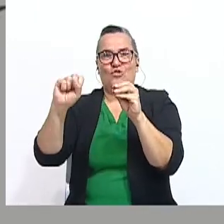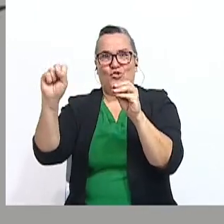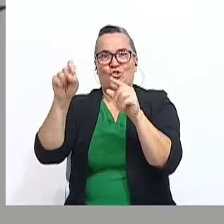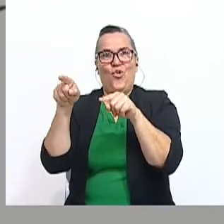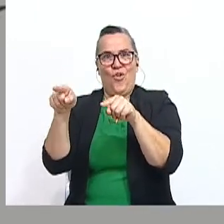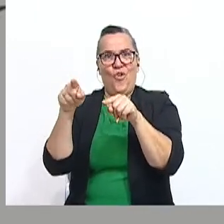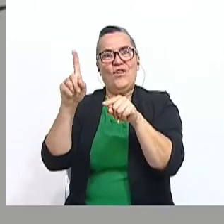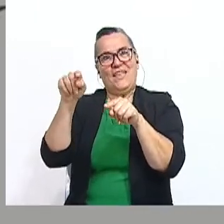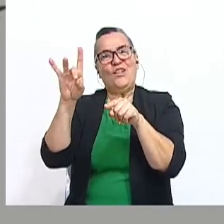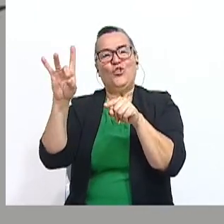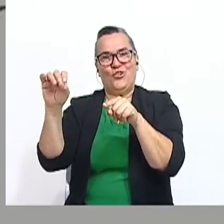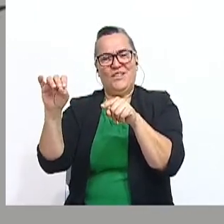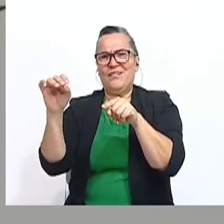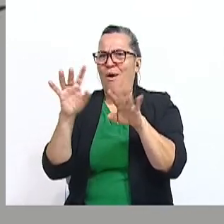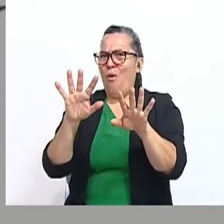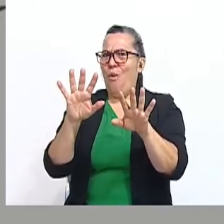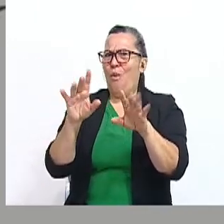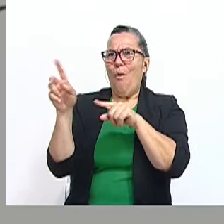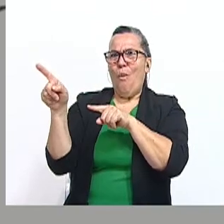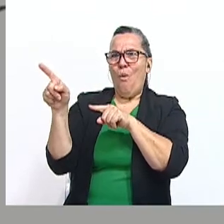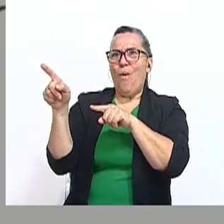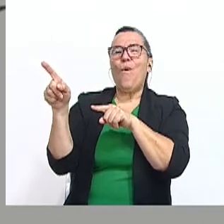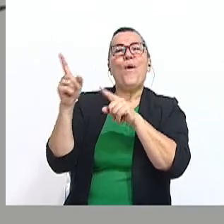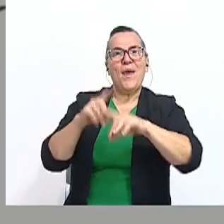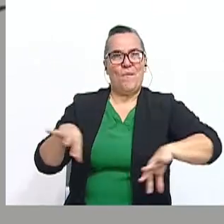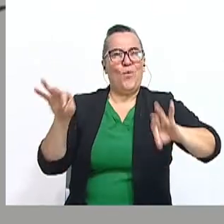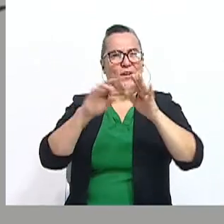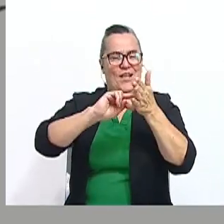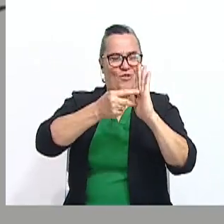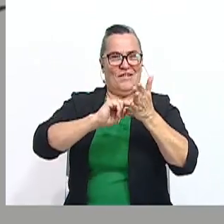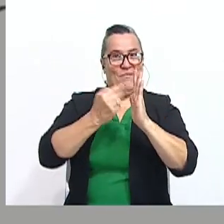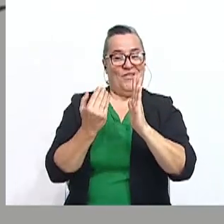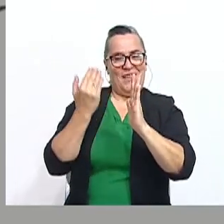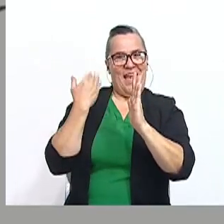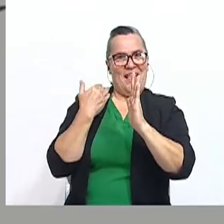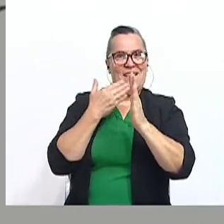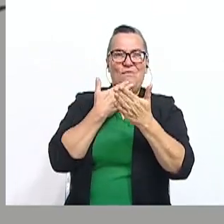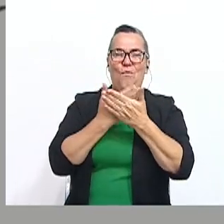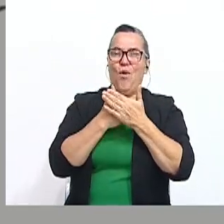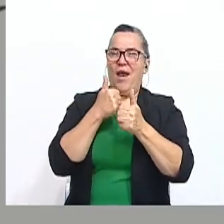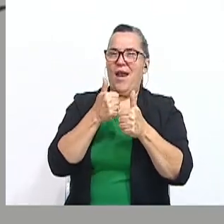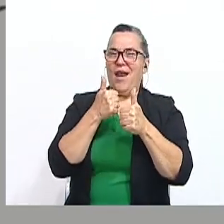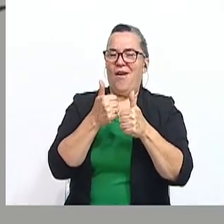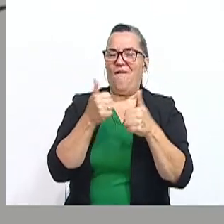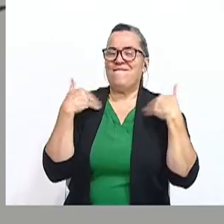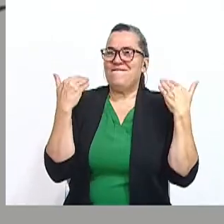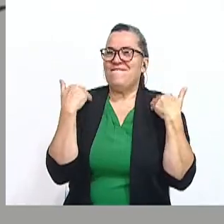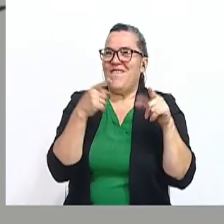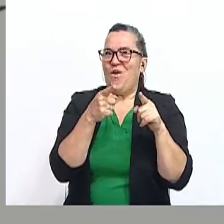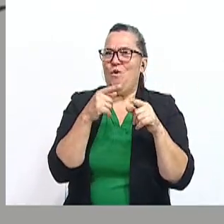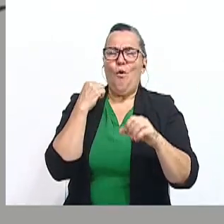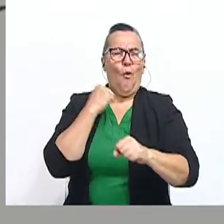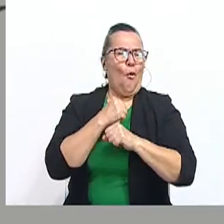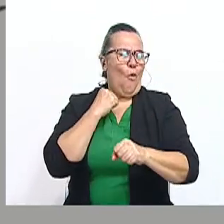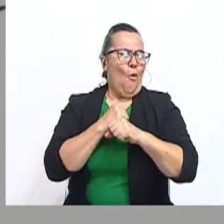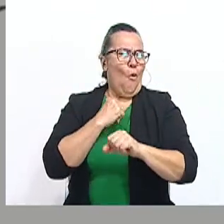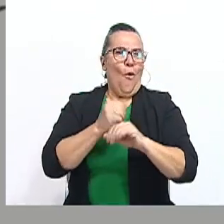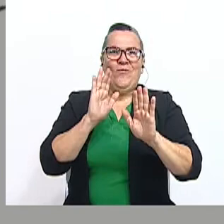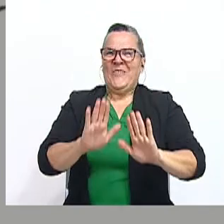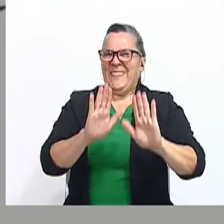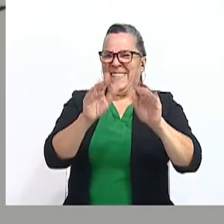buena deducción. ¿Vieron? Importante conocer los conceptos anteriores de buena manera. Los felicito, están haciendo un gran trabajo, de